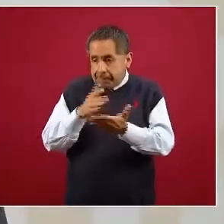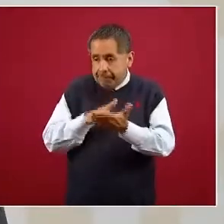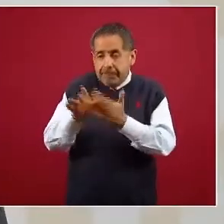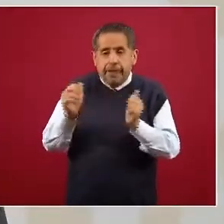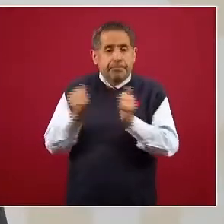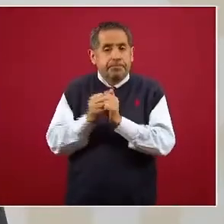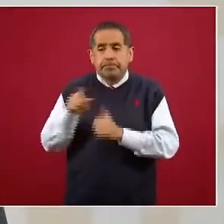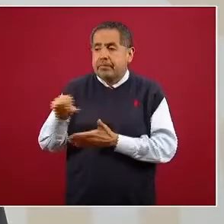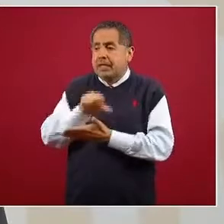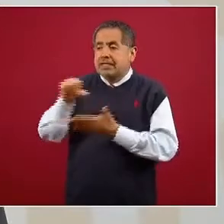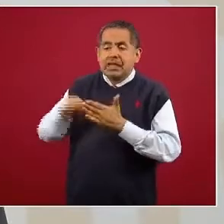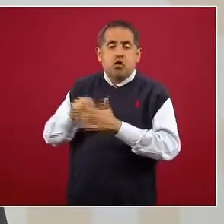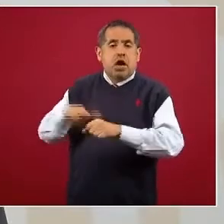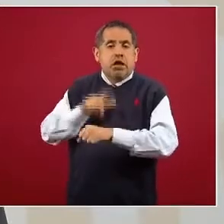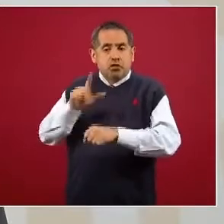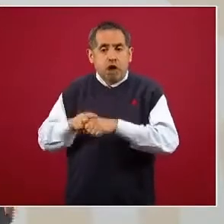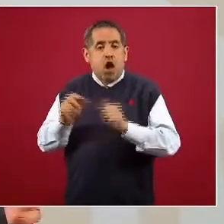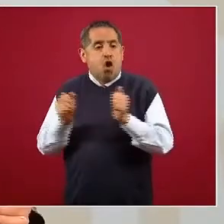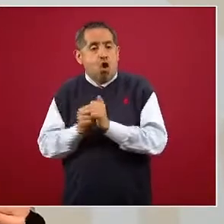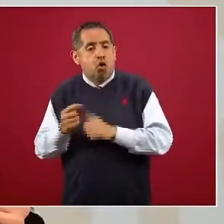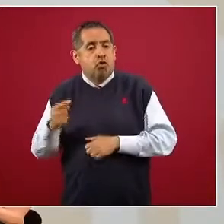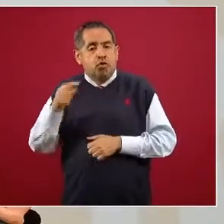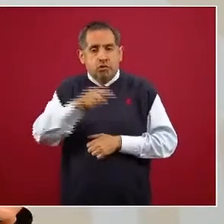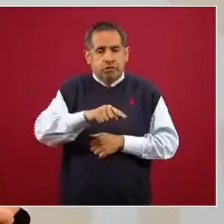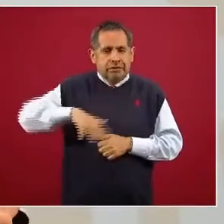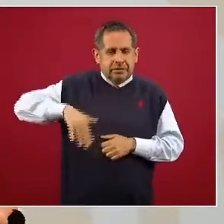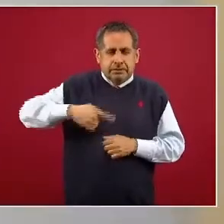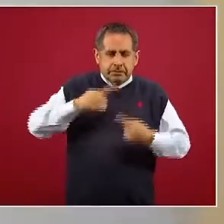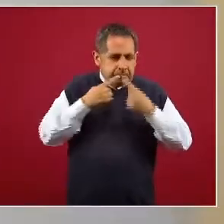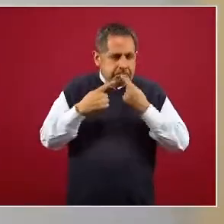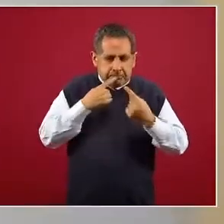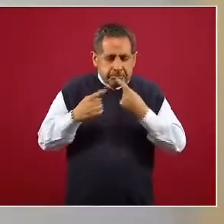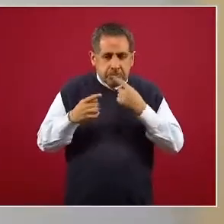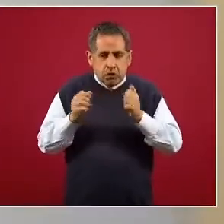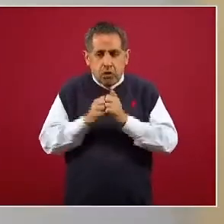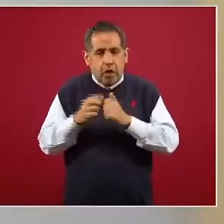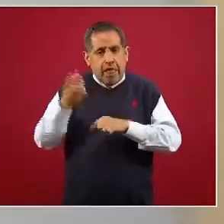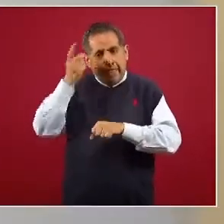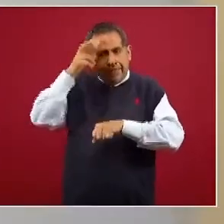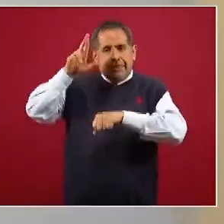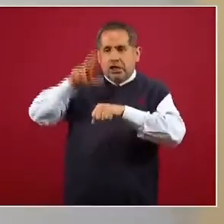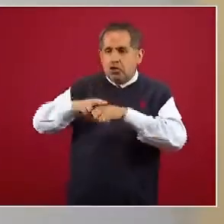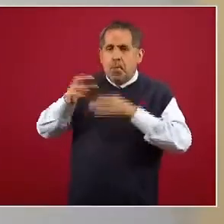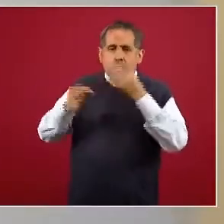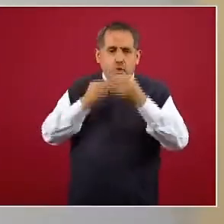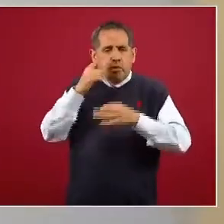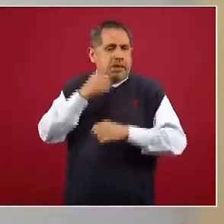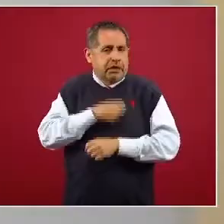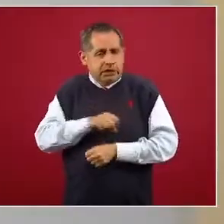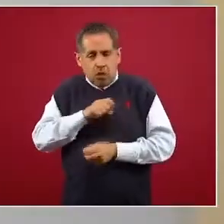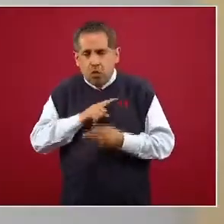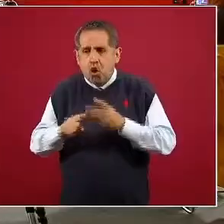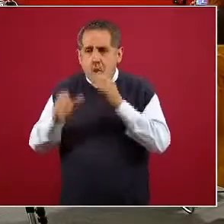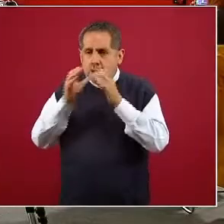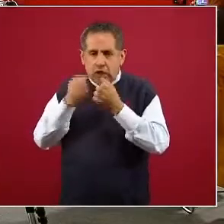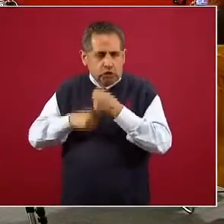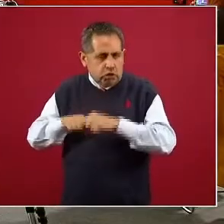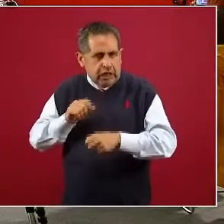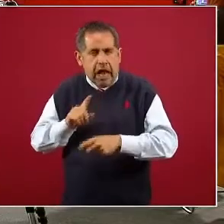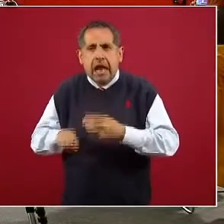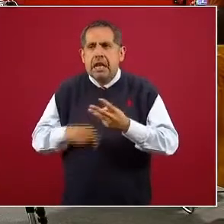con el Centro Nacional y con los colaboradores que ya se menciona, la Dirección General de Promoción de la Salud, Comunicación